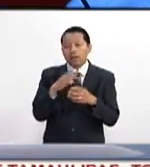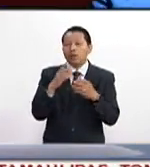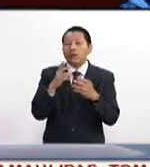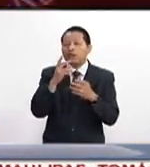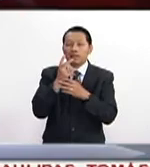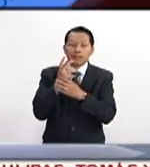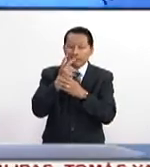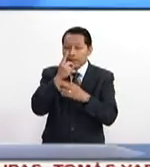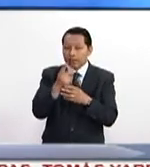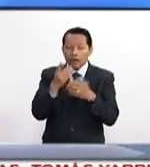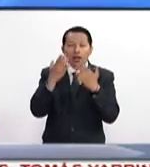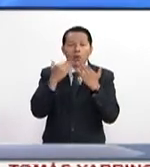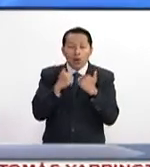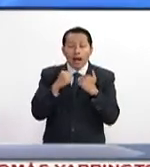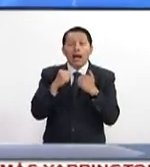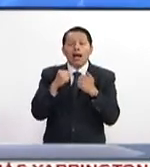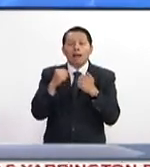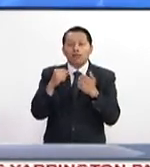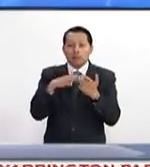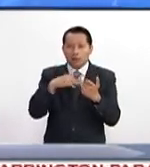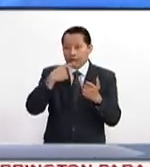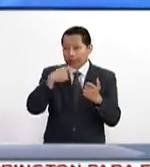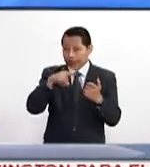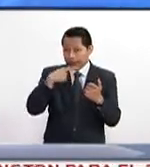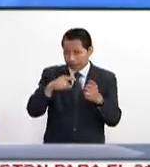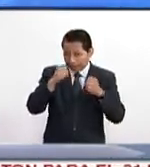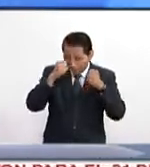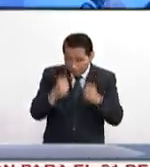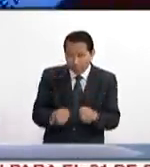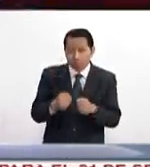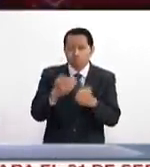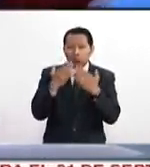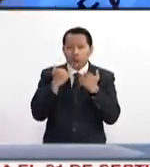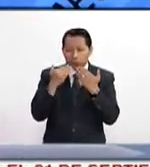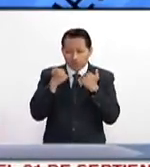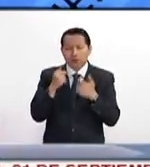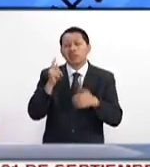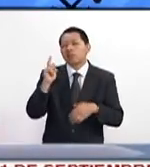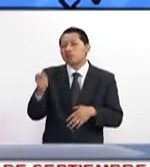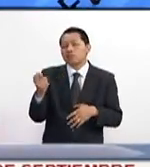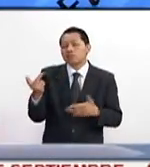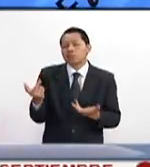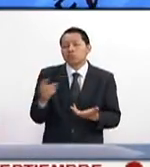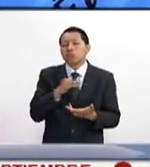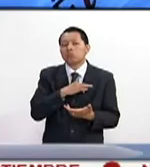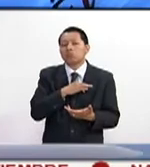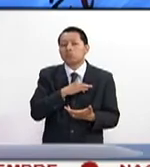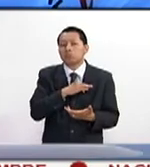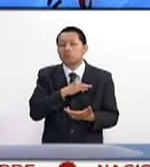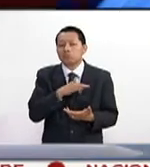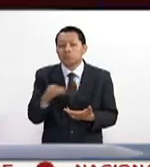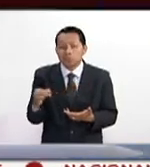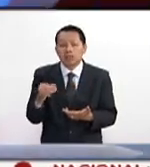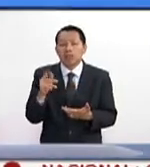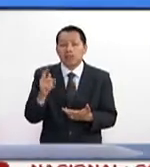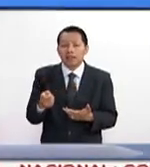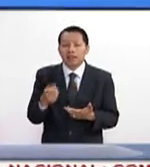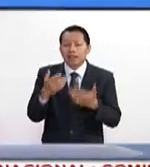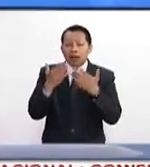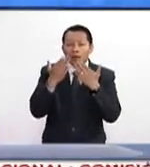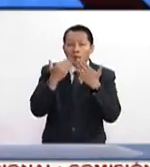existen argumentos sólidos para estos cargos que se le imputan. ¿Qué tan probable es que pueda suceder esto, que no